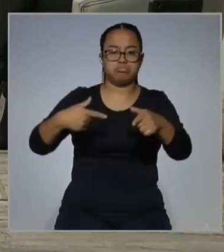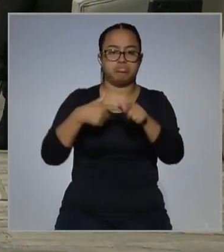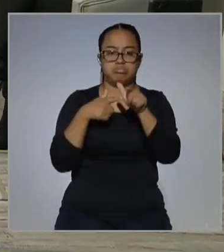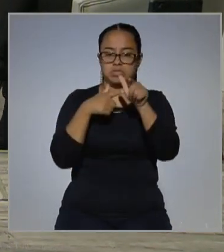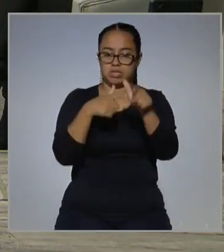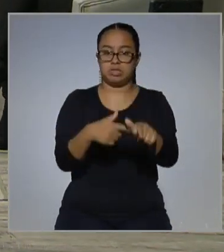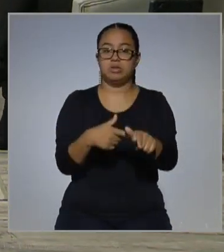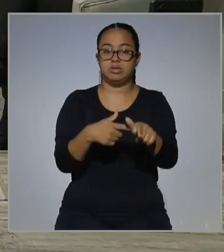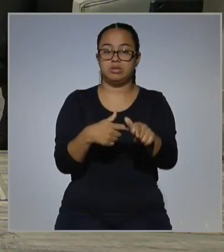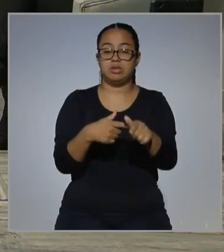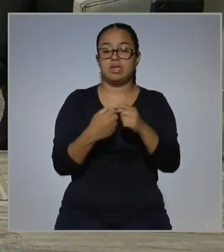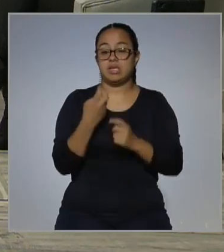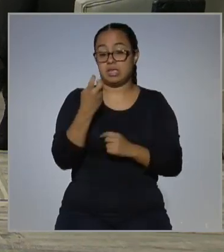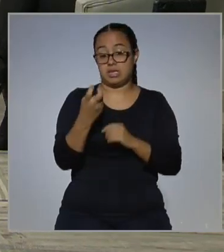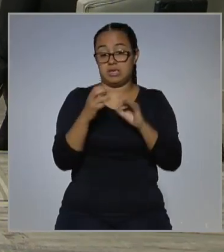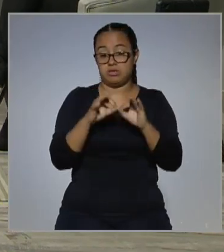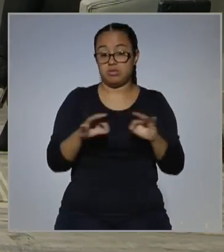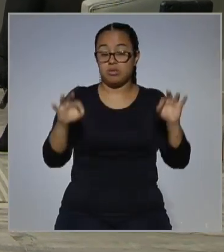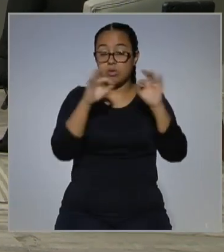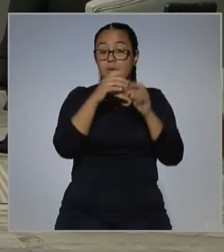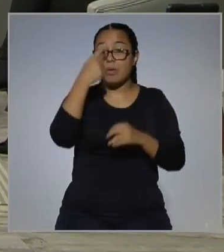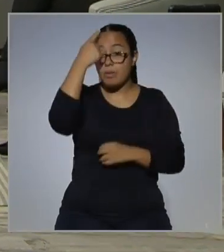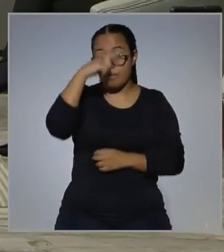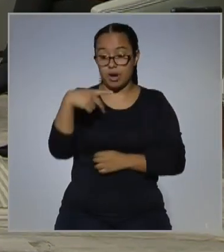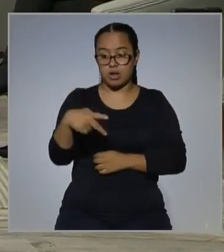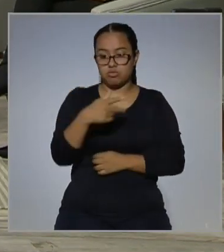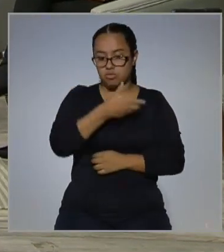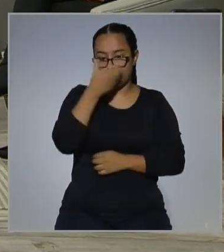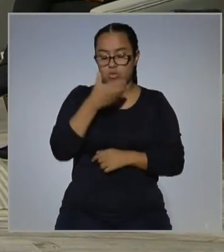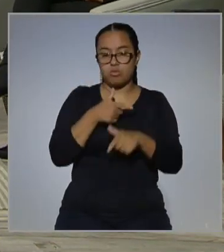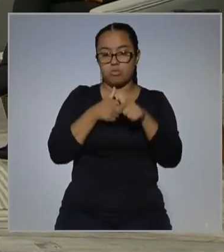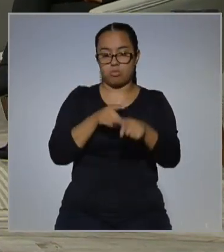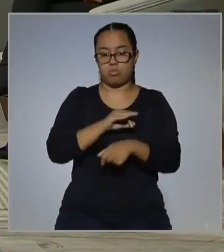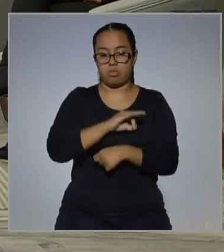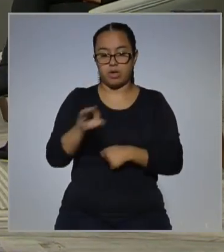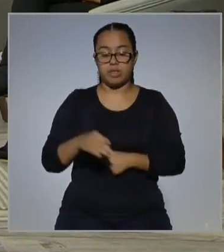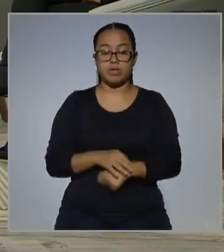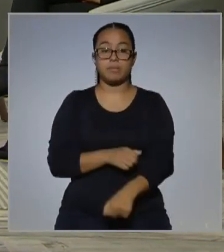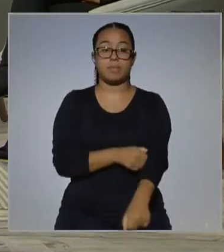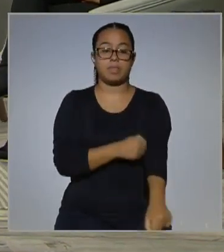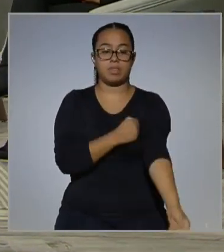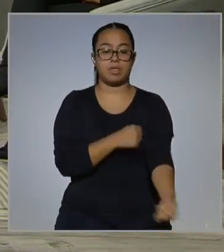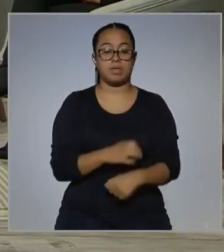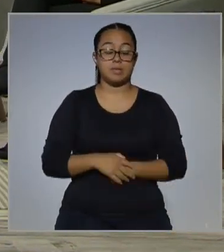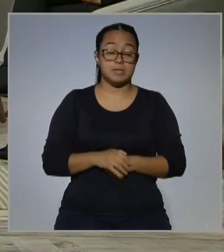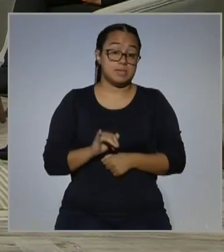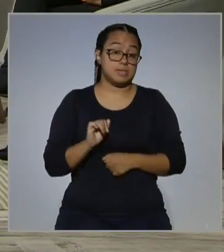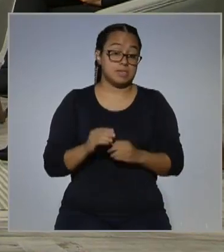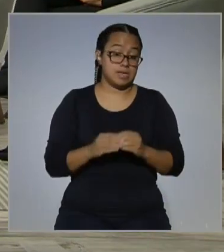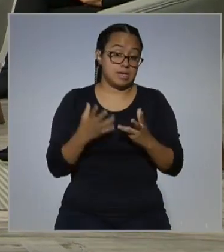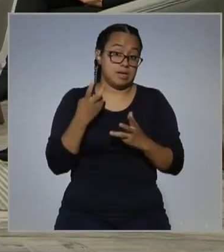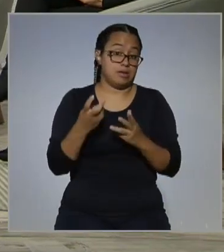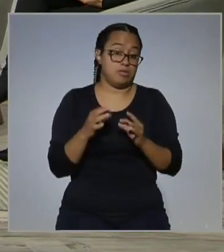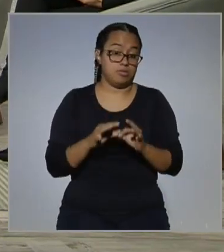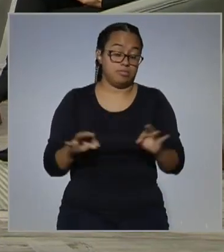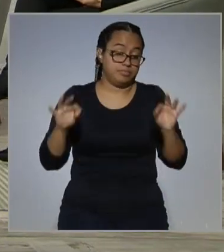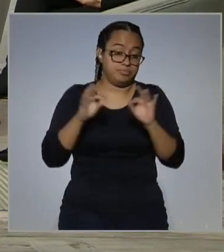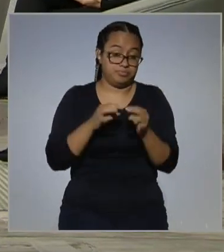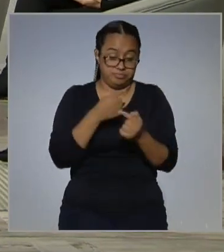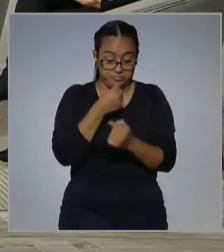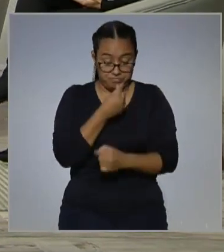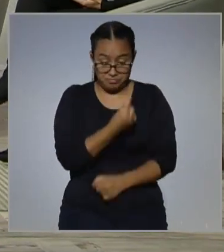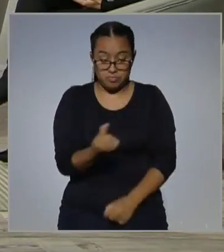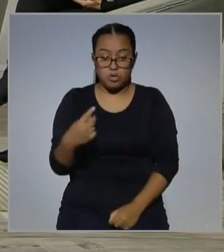vuelve fundamental para sostener la tradición. El ejemplo. Claro, esa es la parte nodal. O sea, el chiquito